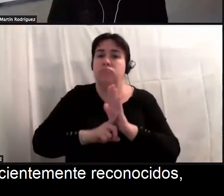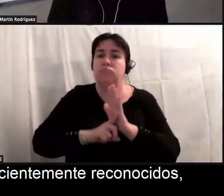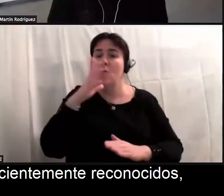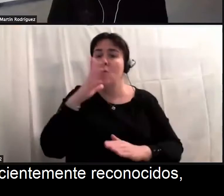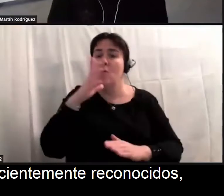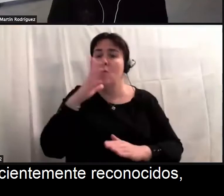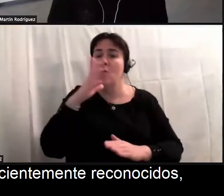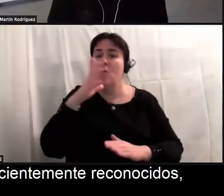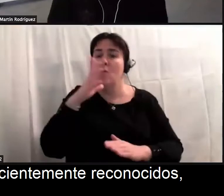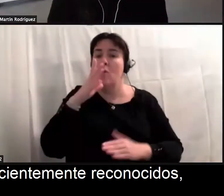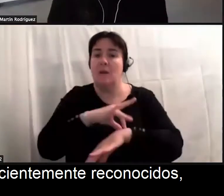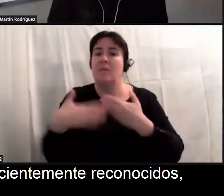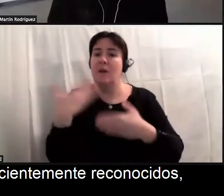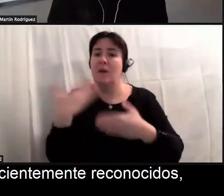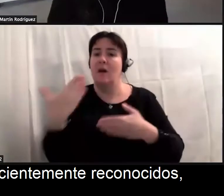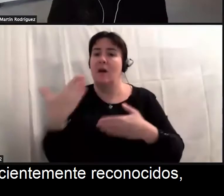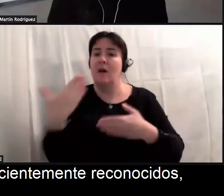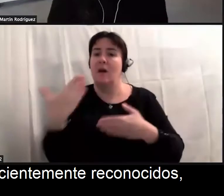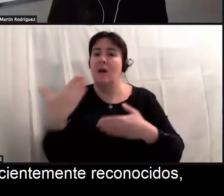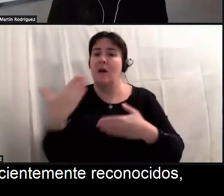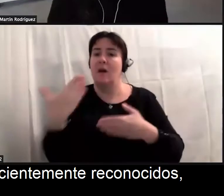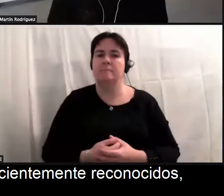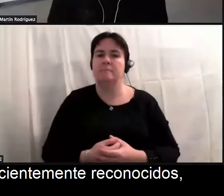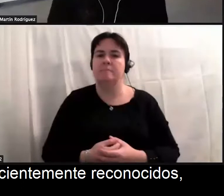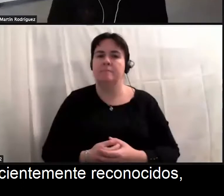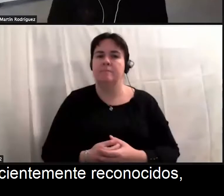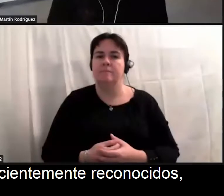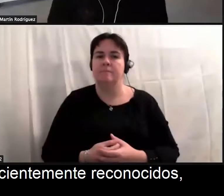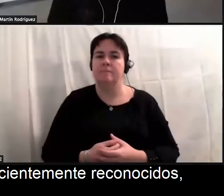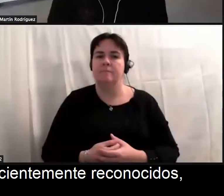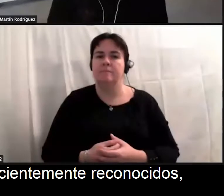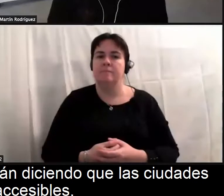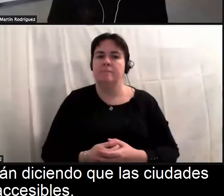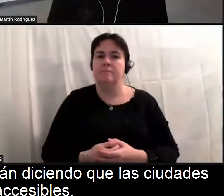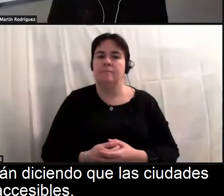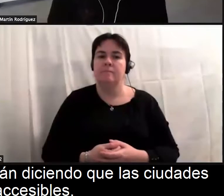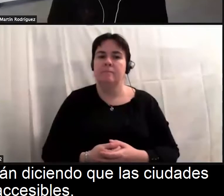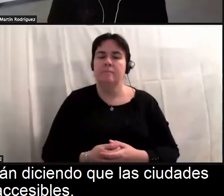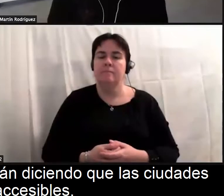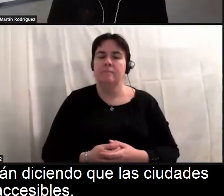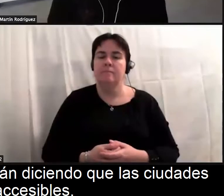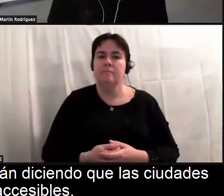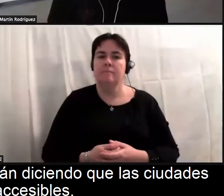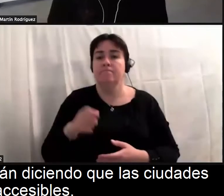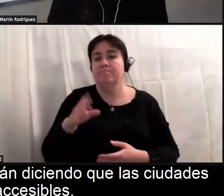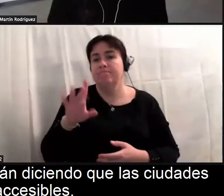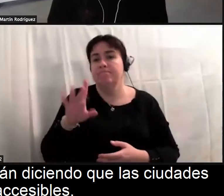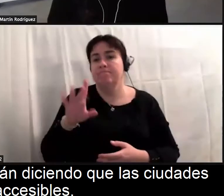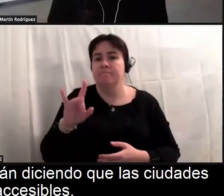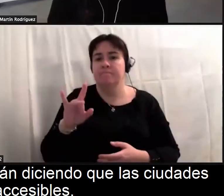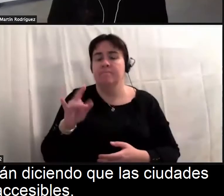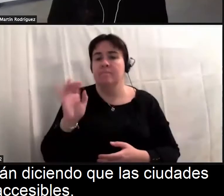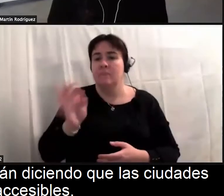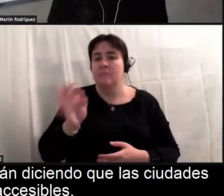siento que no hemos sido suficientemente reconocidos, pero todos los indicadores